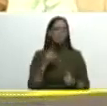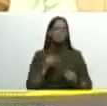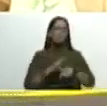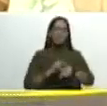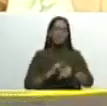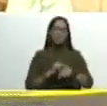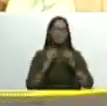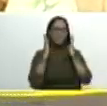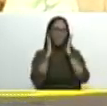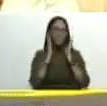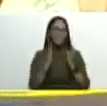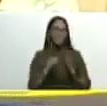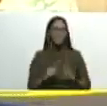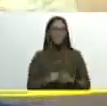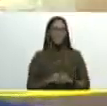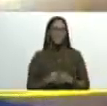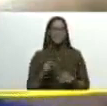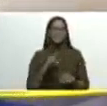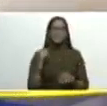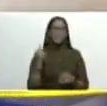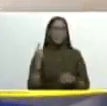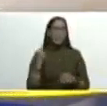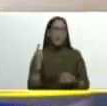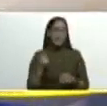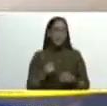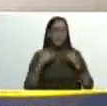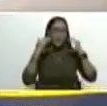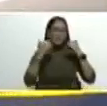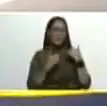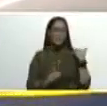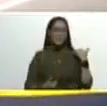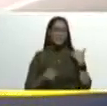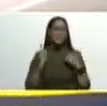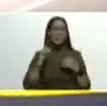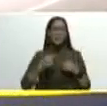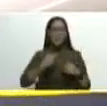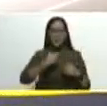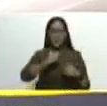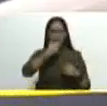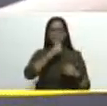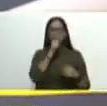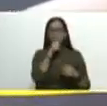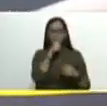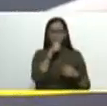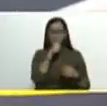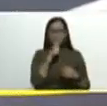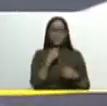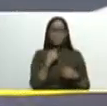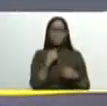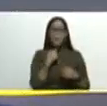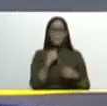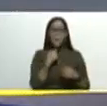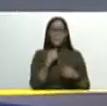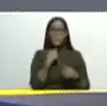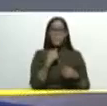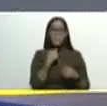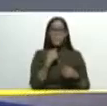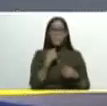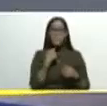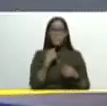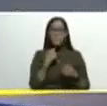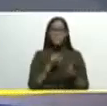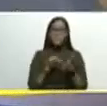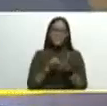ya lo atendieron. Sí. Y no solamente eso, mi comandante presidente, sino también la prótesis. Muchas personas claro. a esa edad que no tienen dientes y no tienen